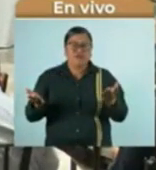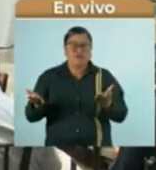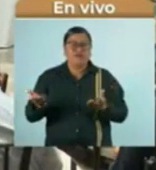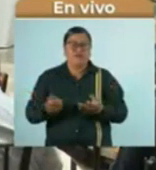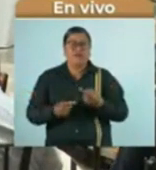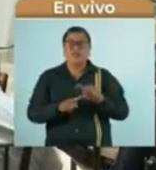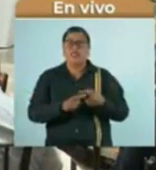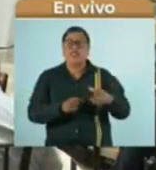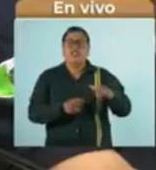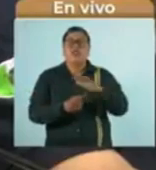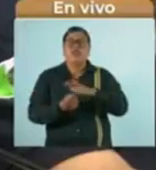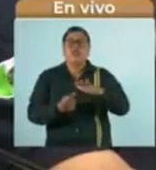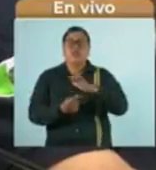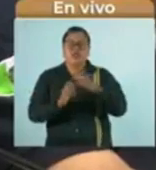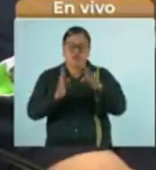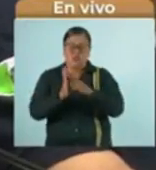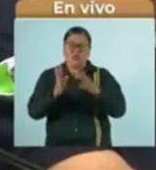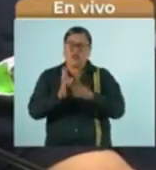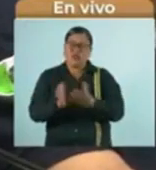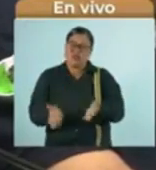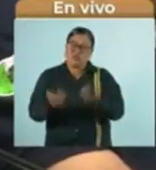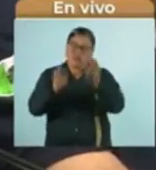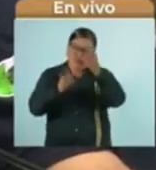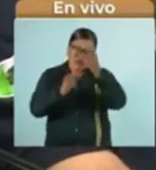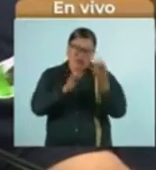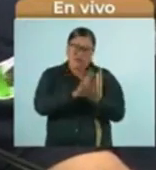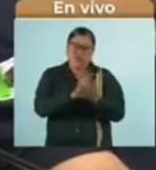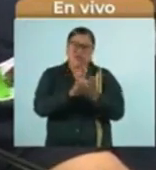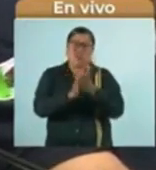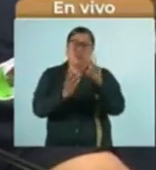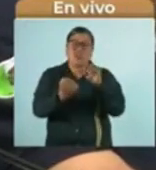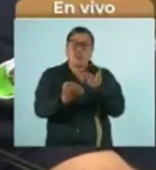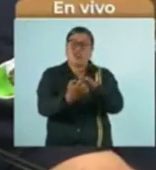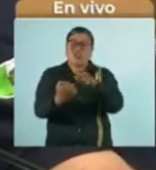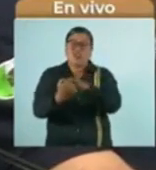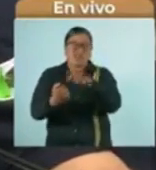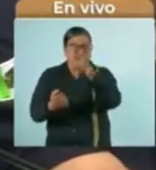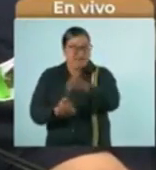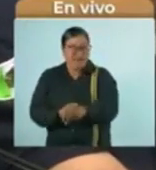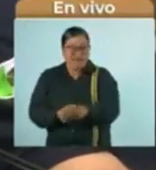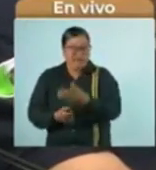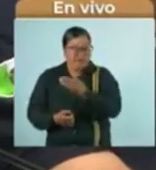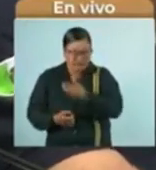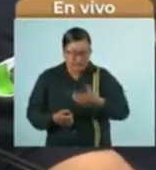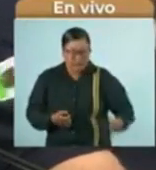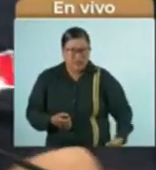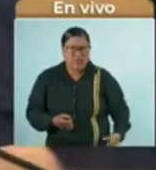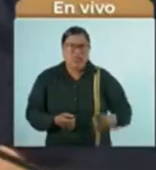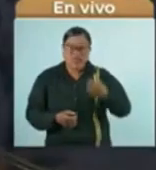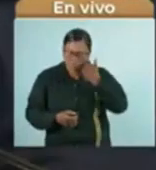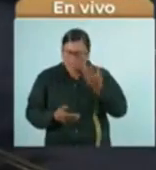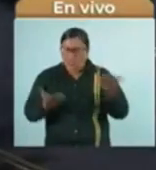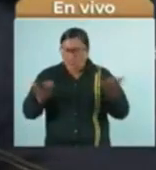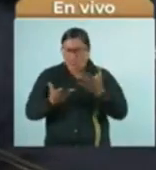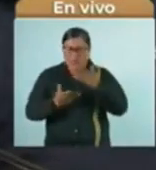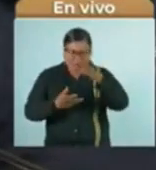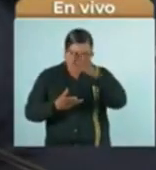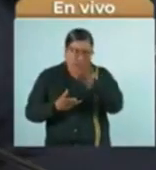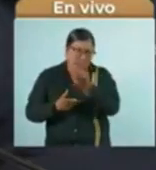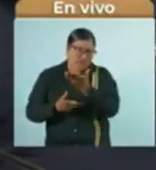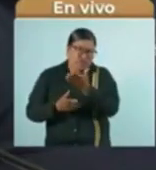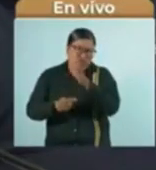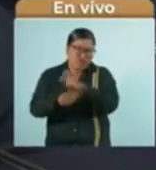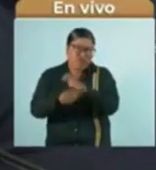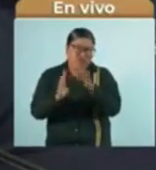a la comunidad de Huatulco a que participe en esto y que no los engañen. El presidente tiene buenas intenciones para este destino